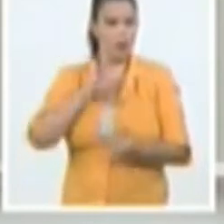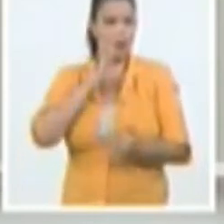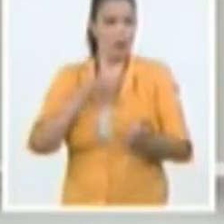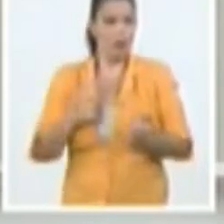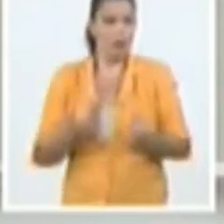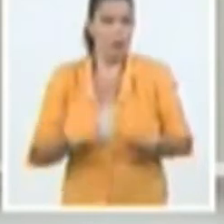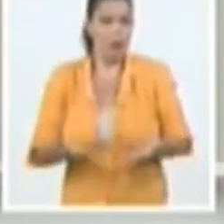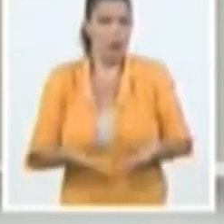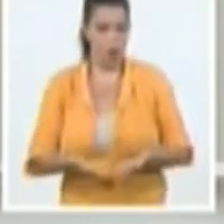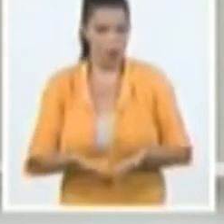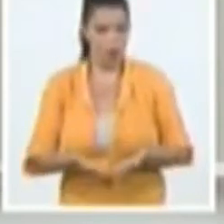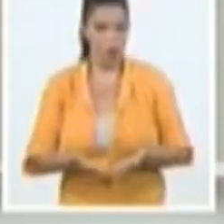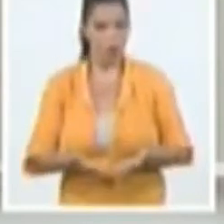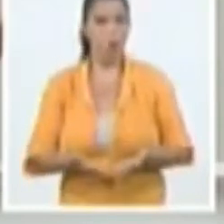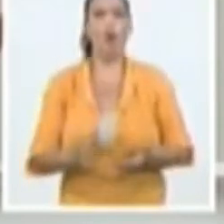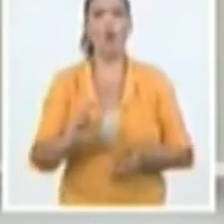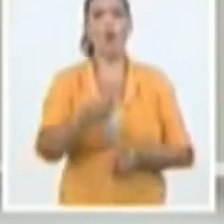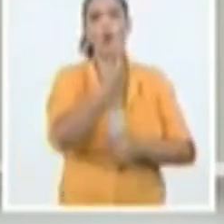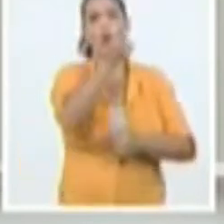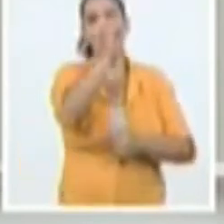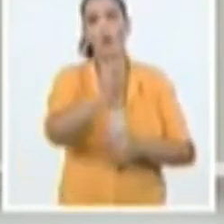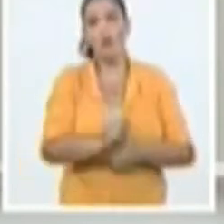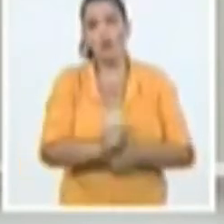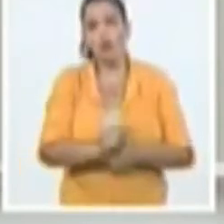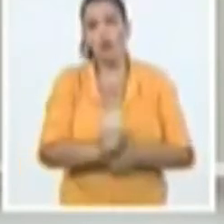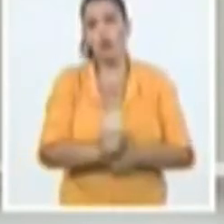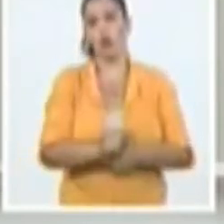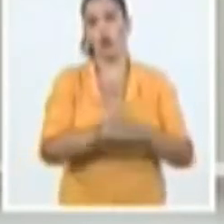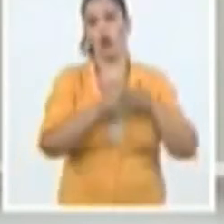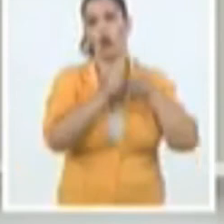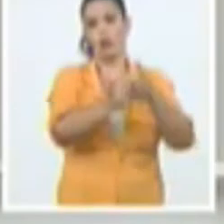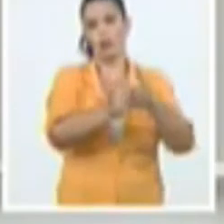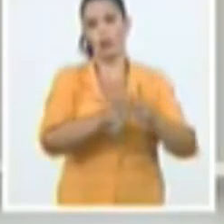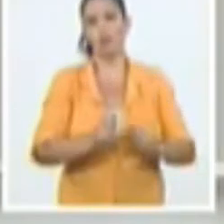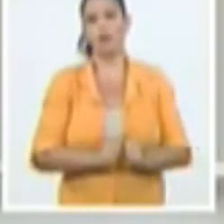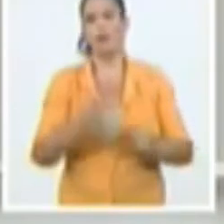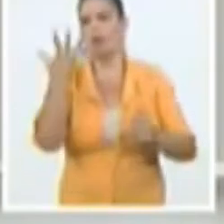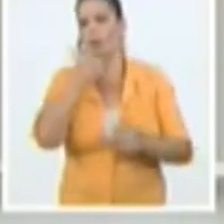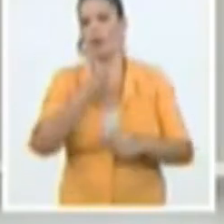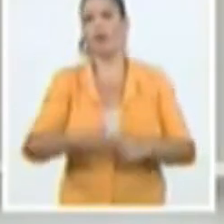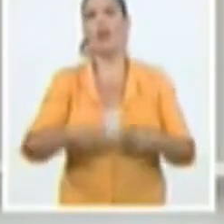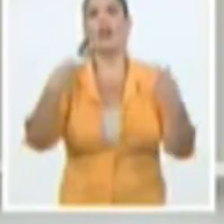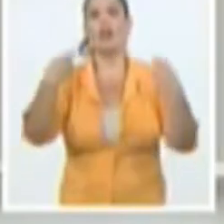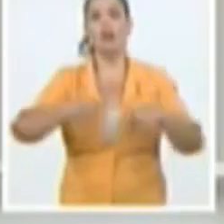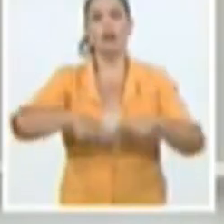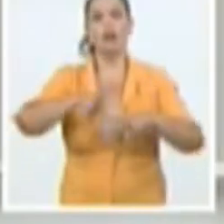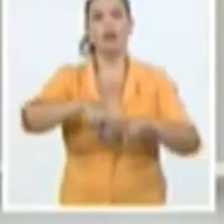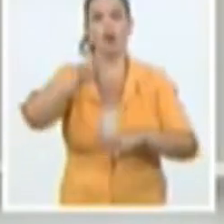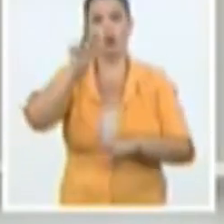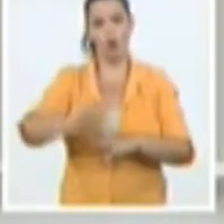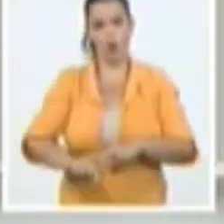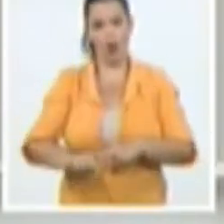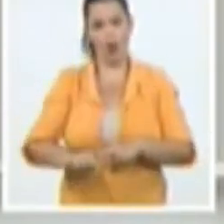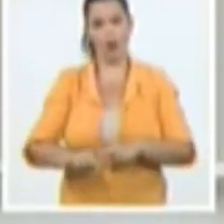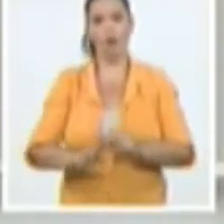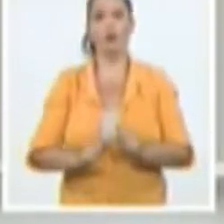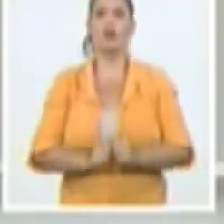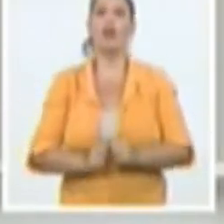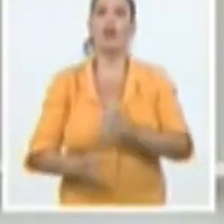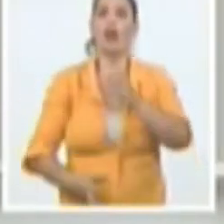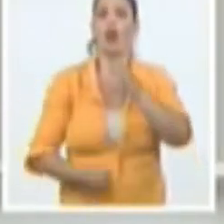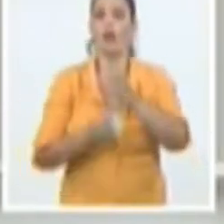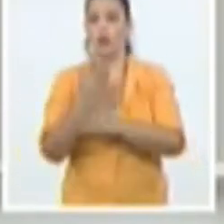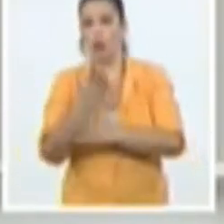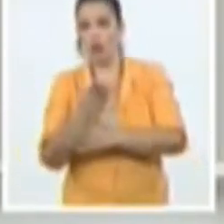de sus directores, el director nada más y nada menos que de Derechos Humanos de la Fundación Nacional Cubana Americana, y en la